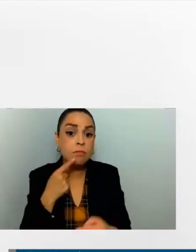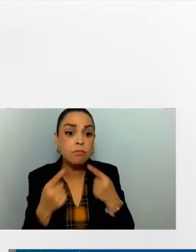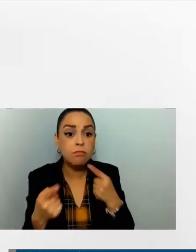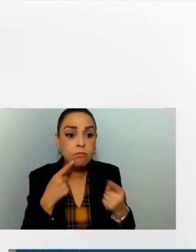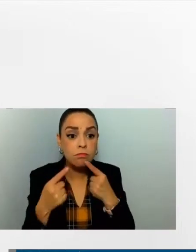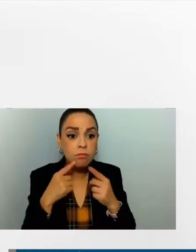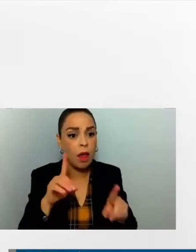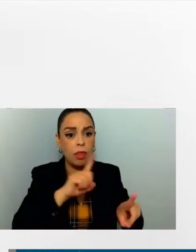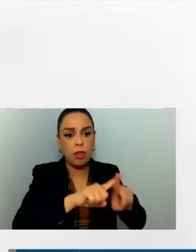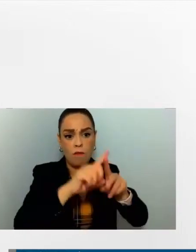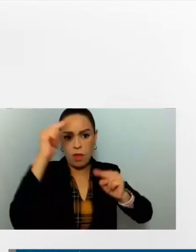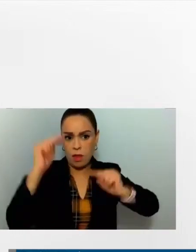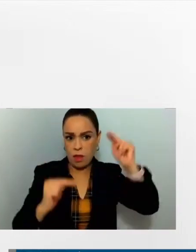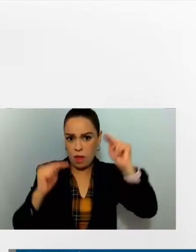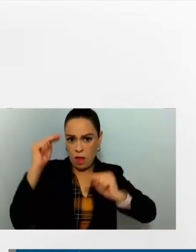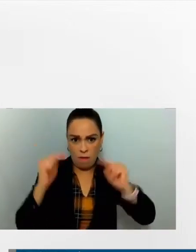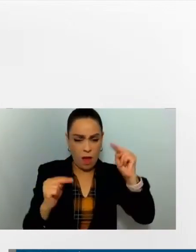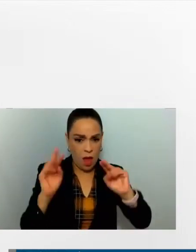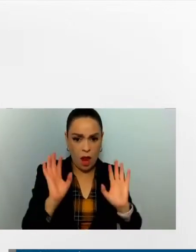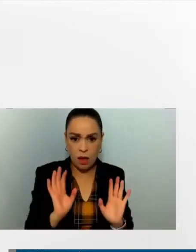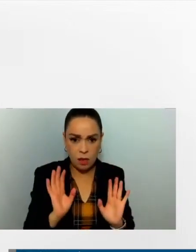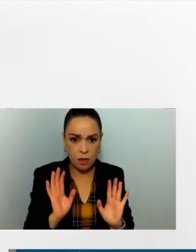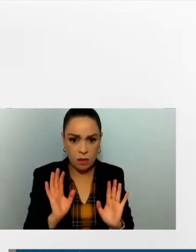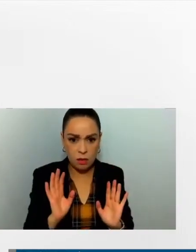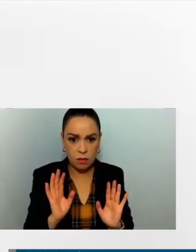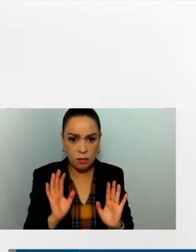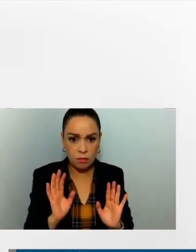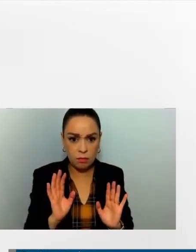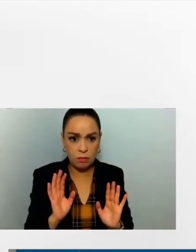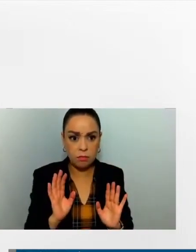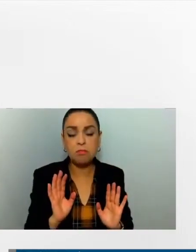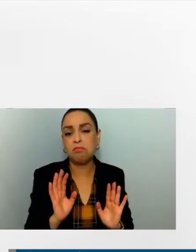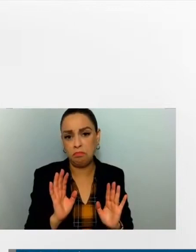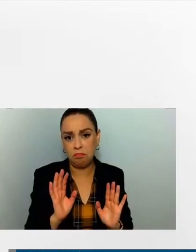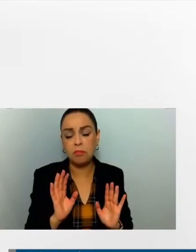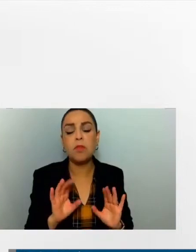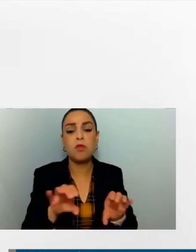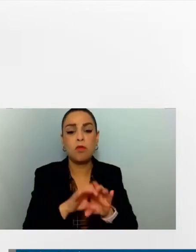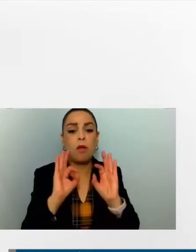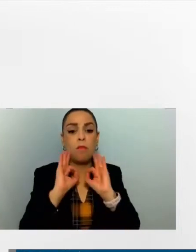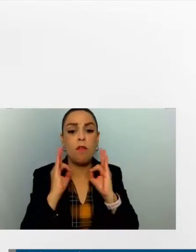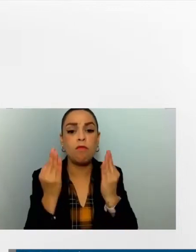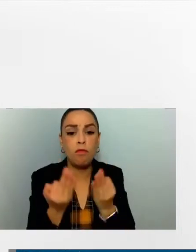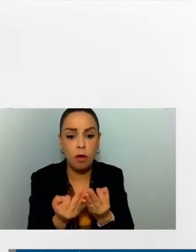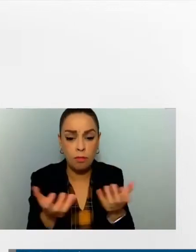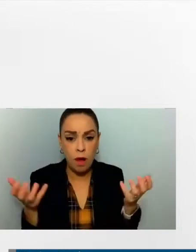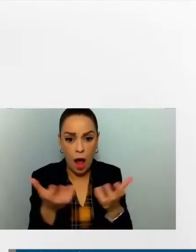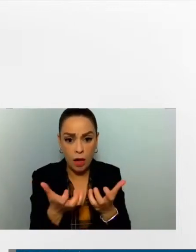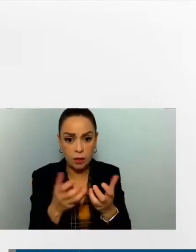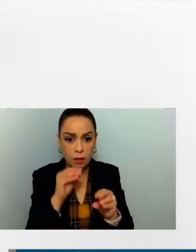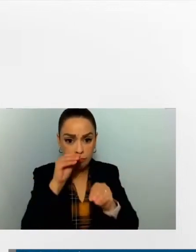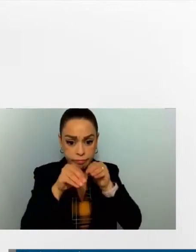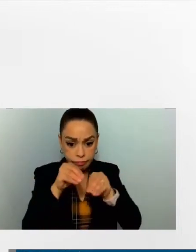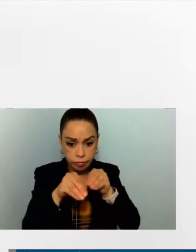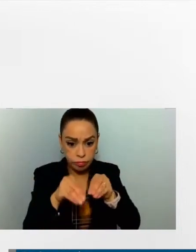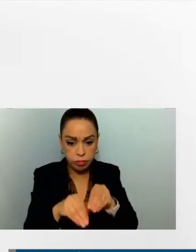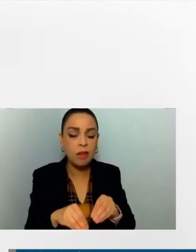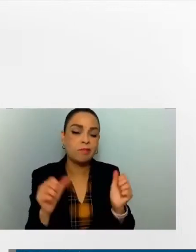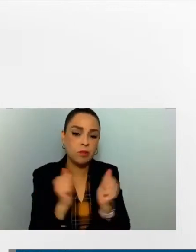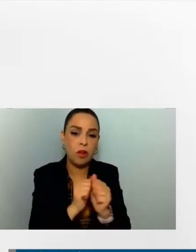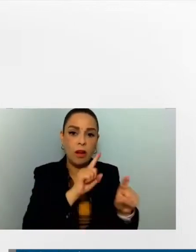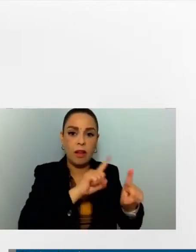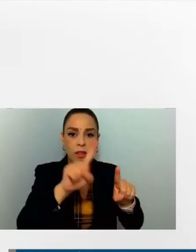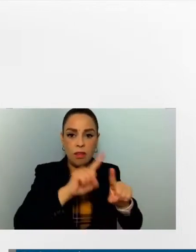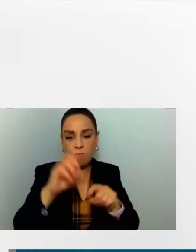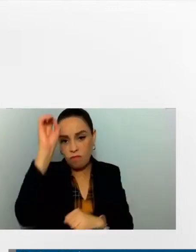que queramos si nos queremos quedar con jurisdicciones. La metodología puede implementarse desde muchos puntos de vista y